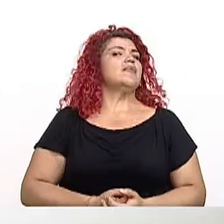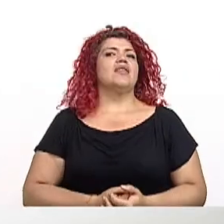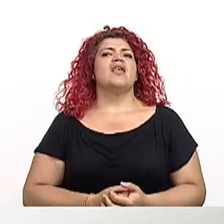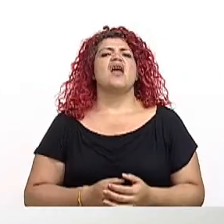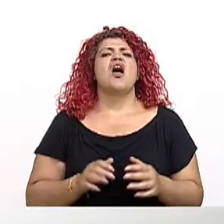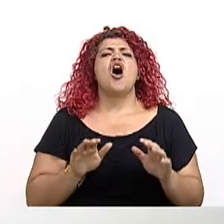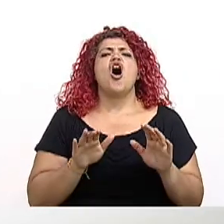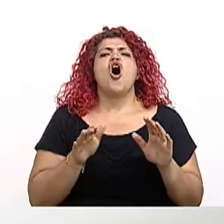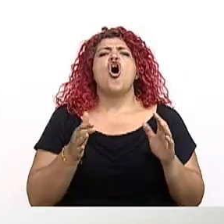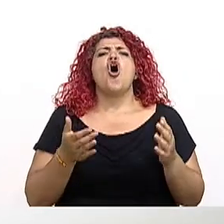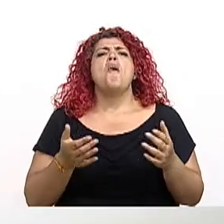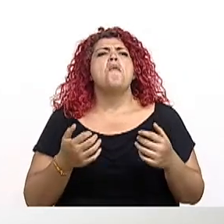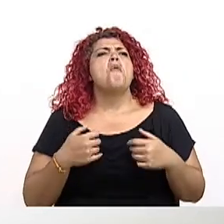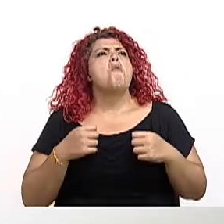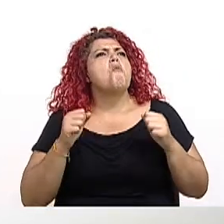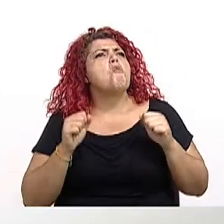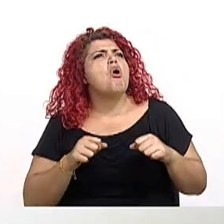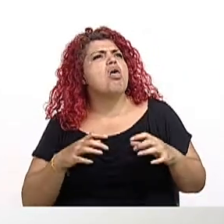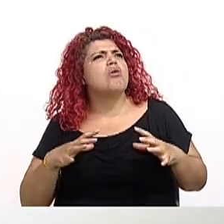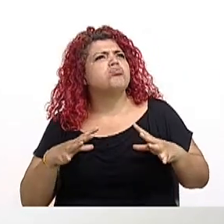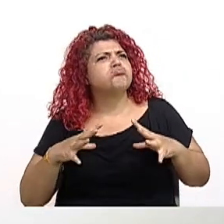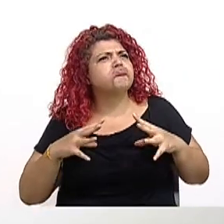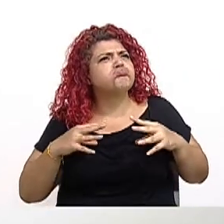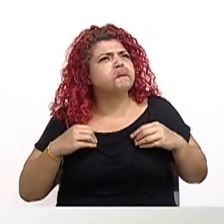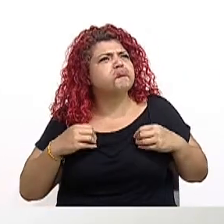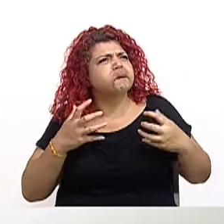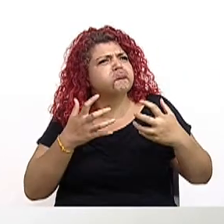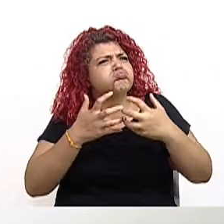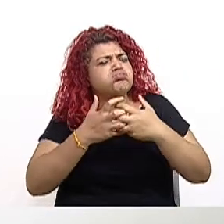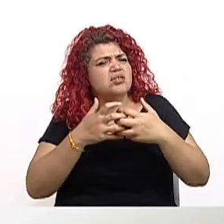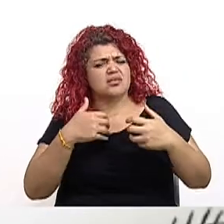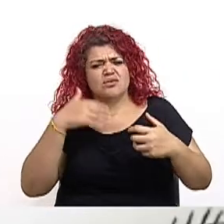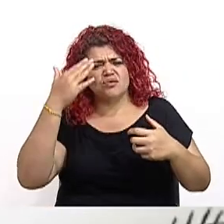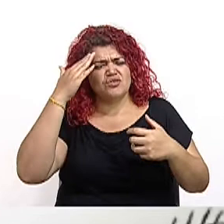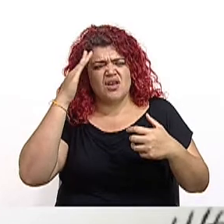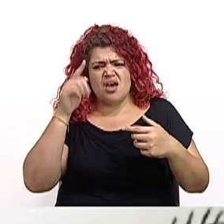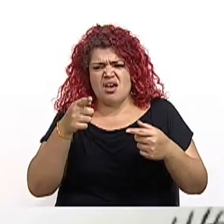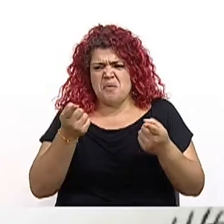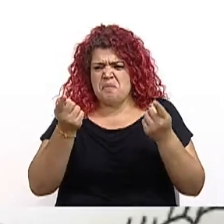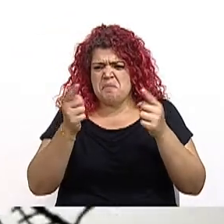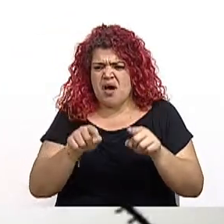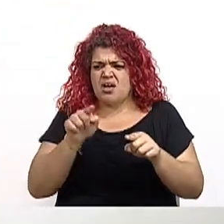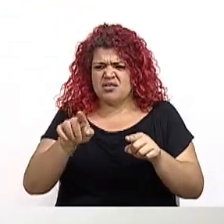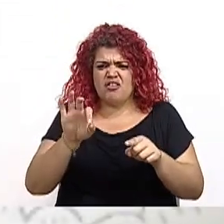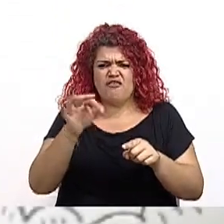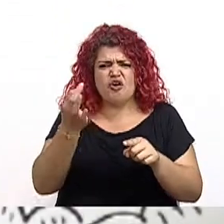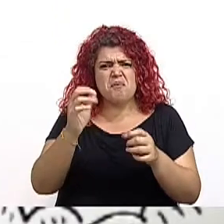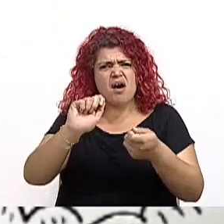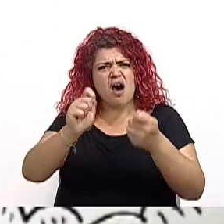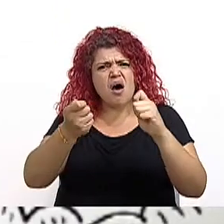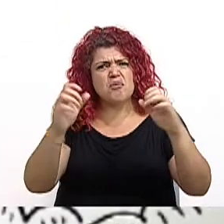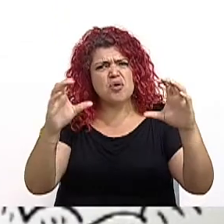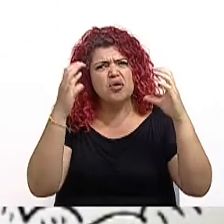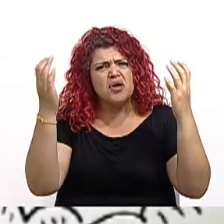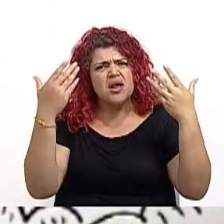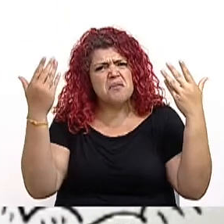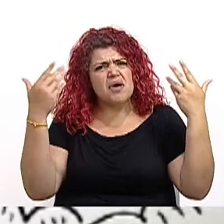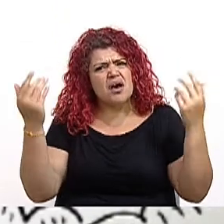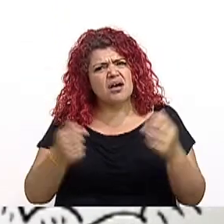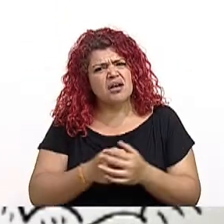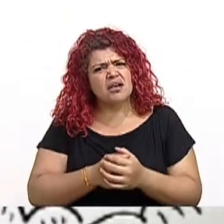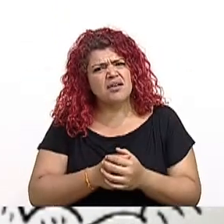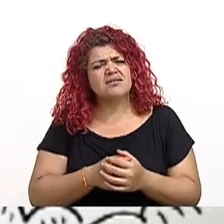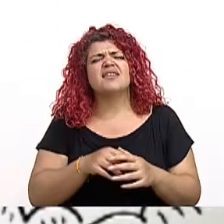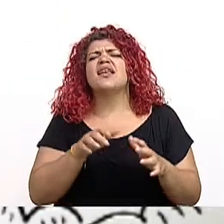¿Cómo podemos adaptarnos tomando en cuenta que desconocemos el alcance exacto y la forma del cambio climático? ¿Qué